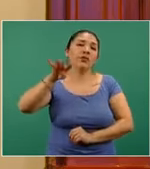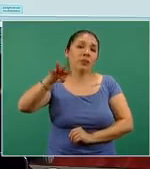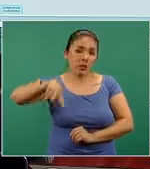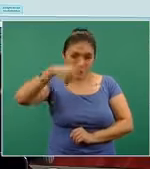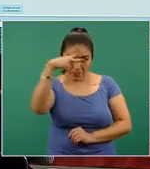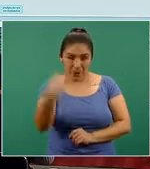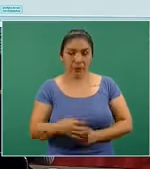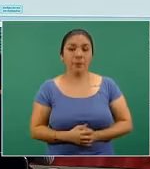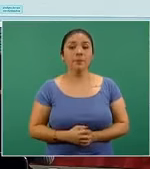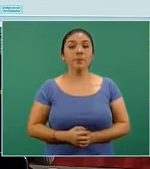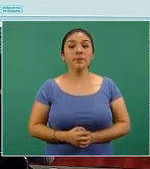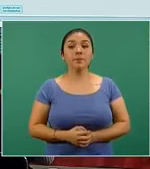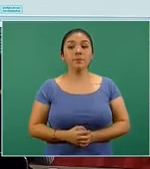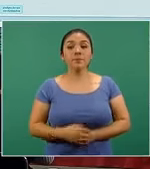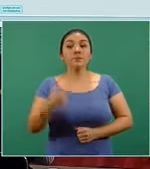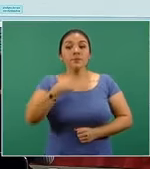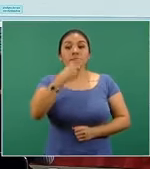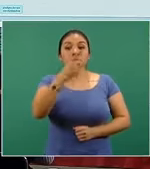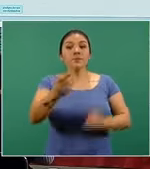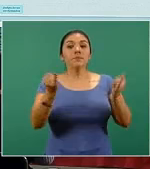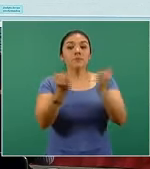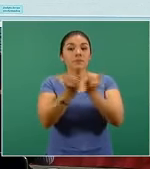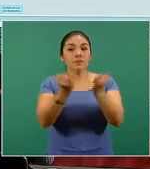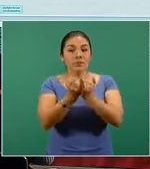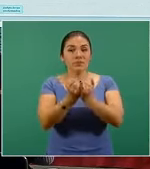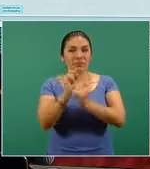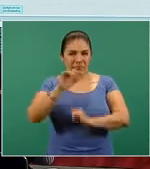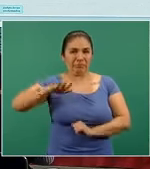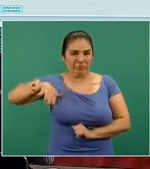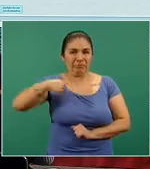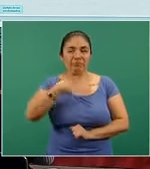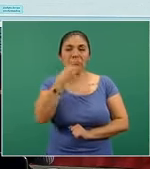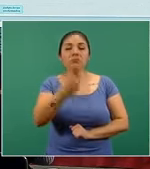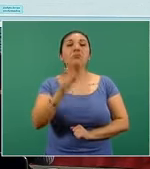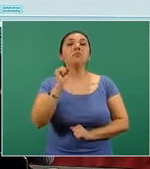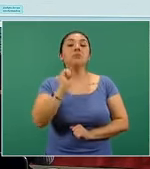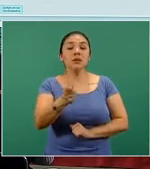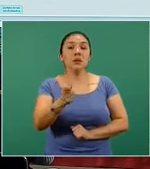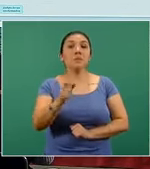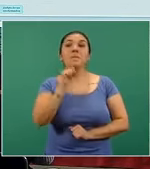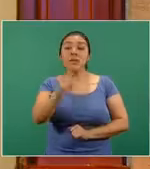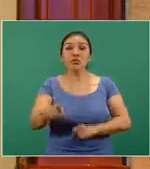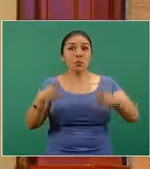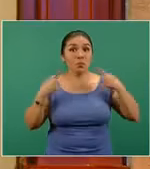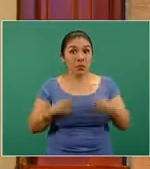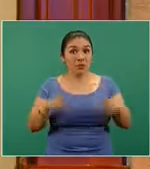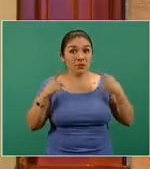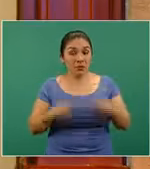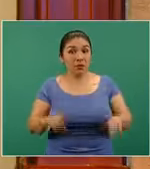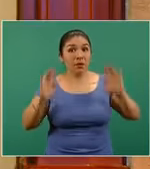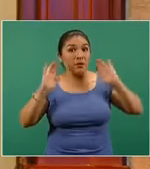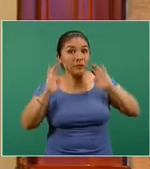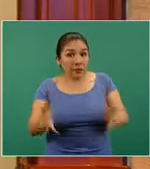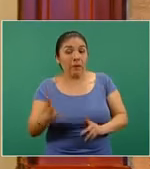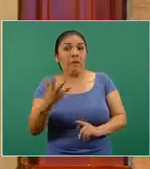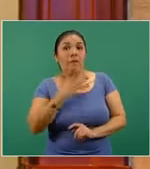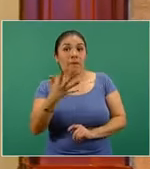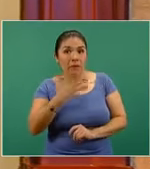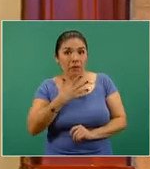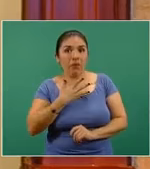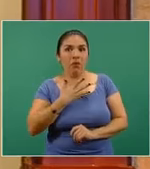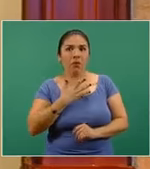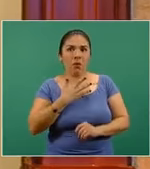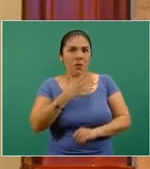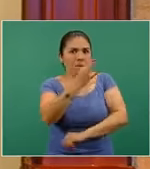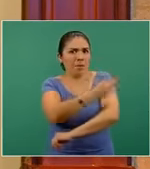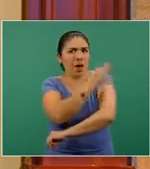México. Comentábamos también hace unos momentos que precisamente las personas que logren ya tener su